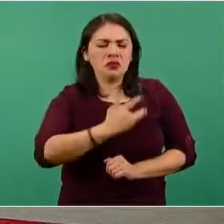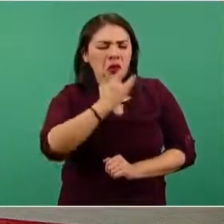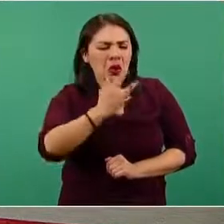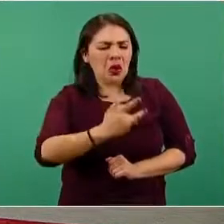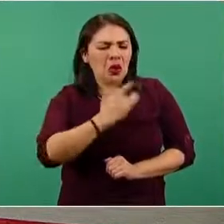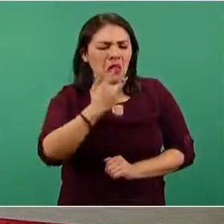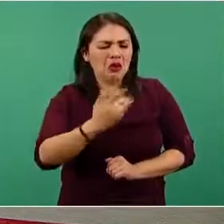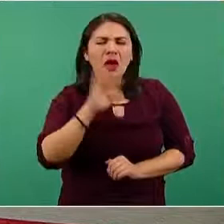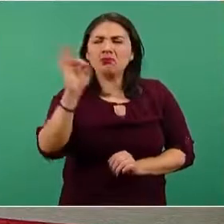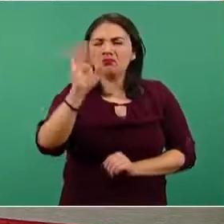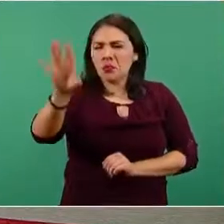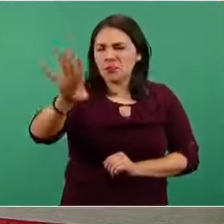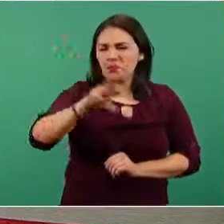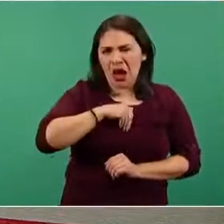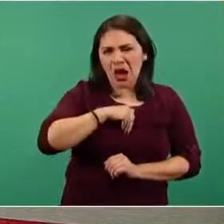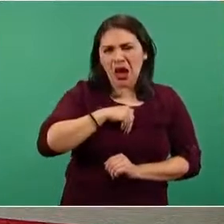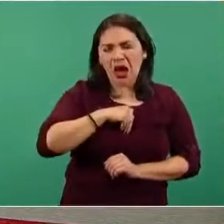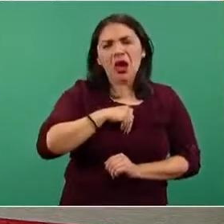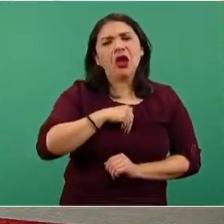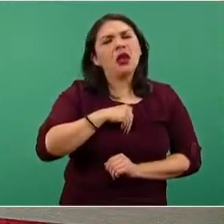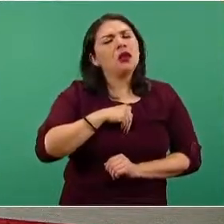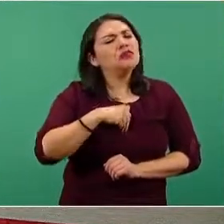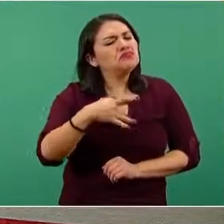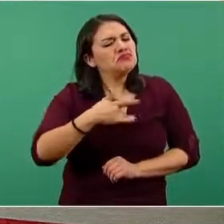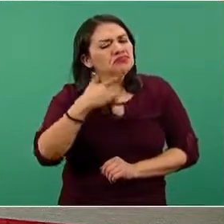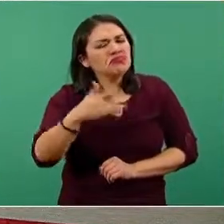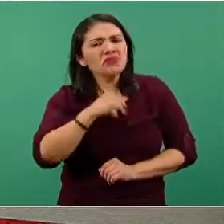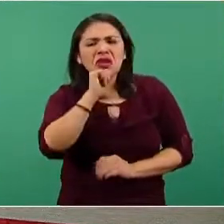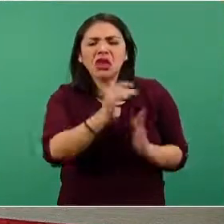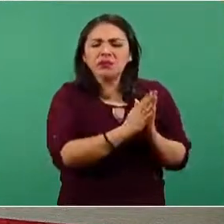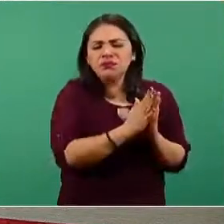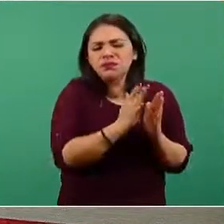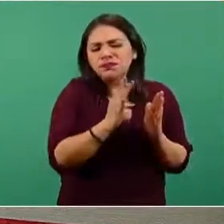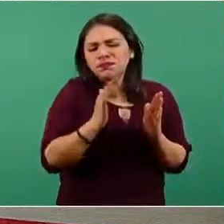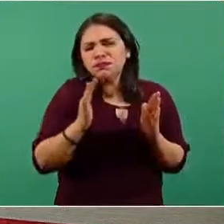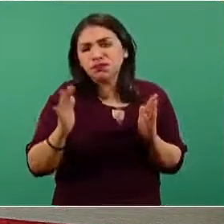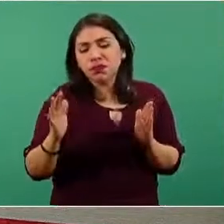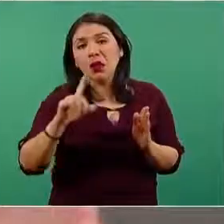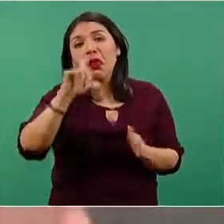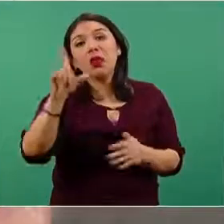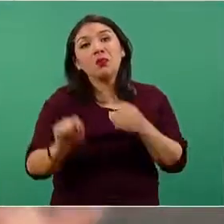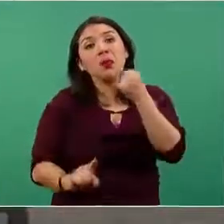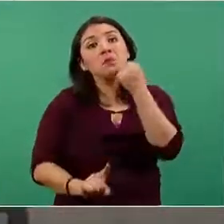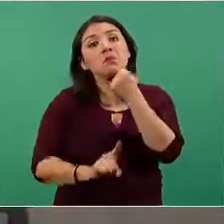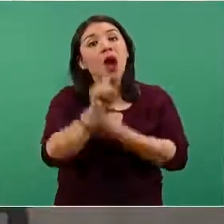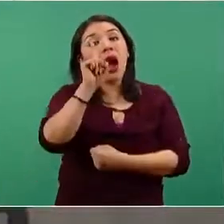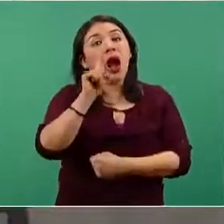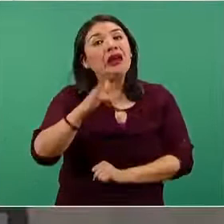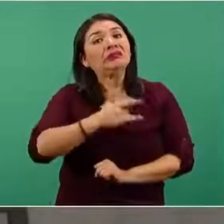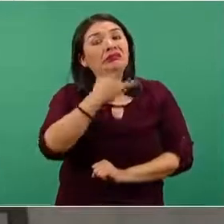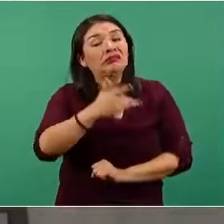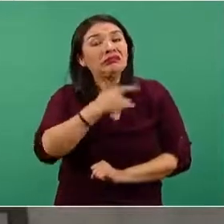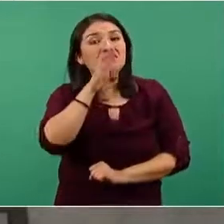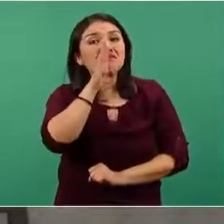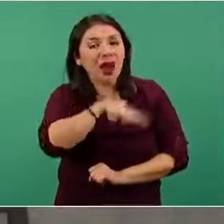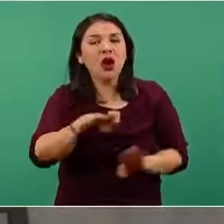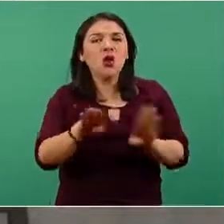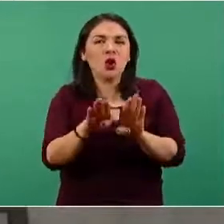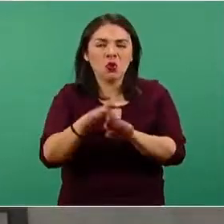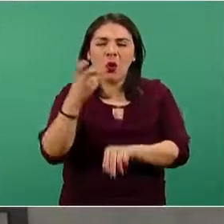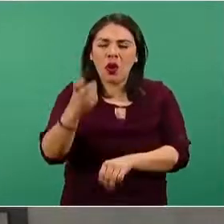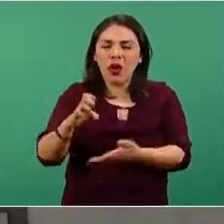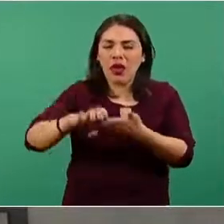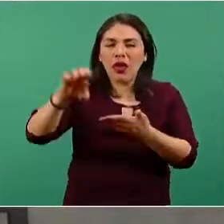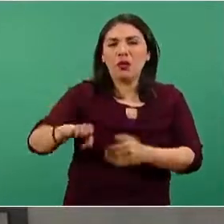asintomático desde el contagio hasta que aparecen los síntomas, que pudiera ser de varios días, en caso de COVID-19 es en